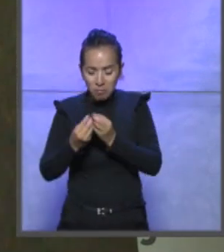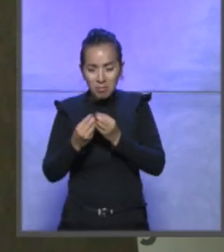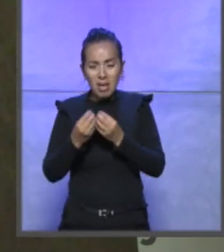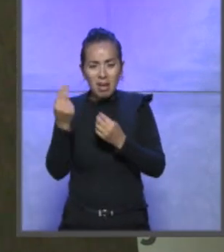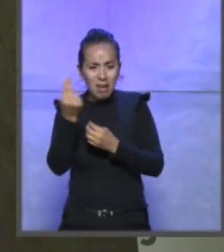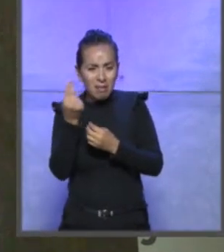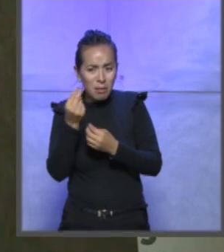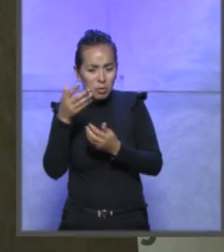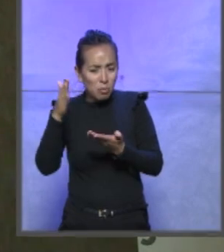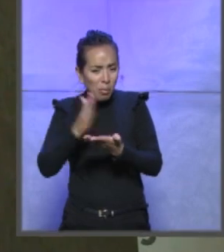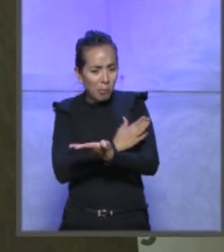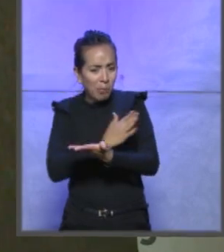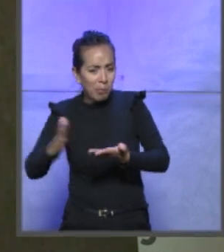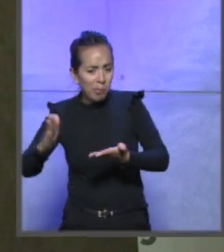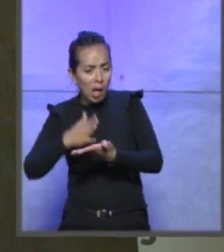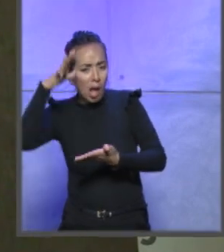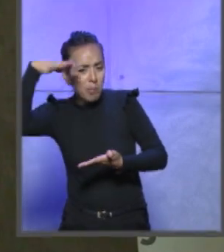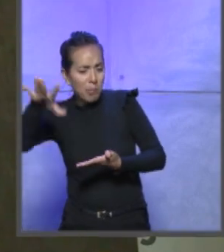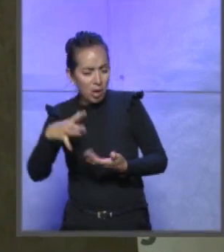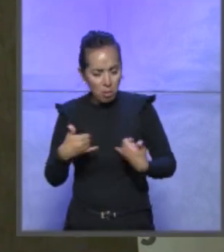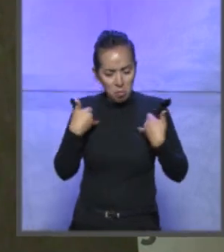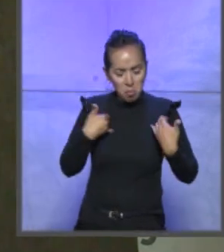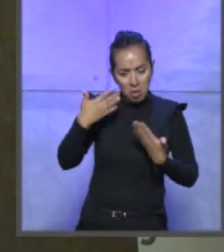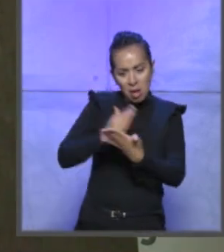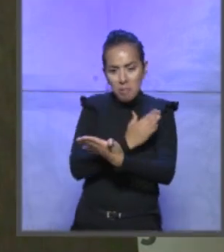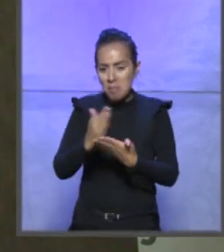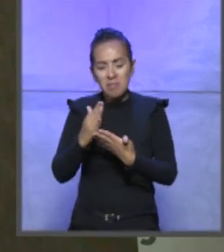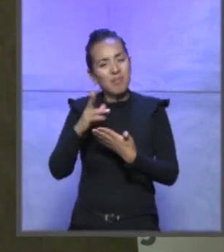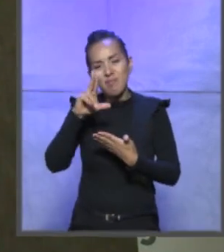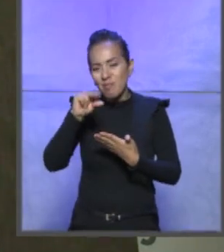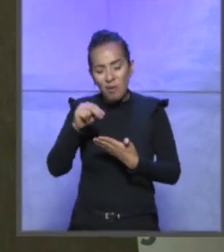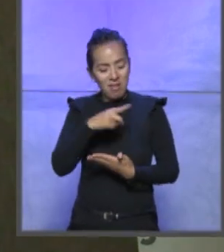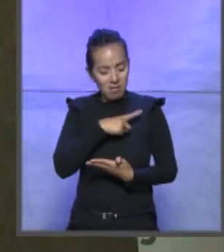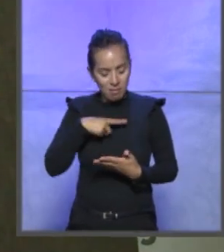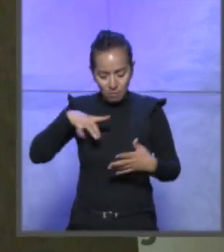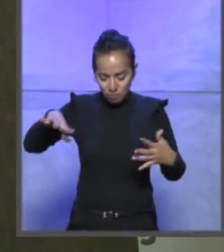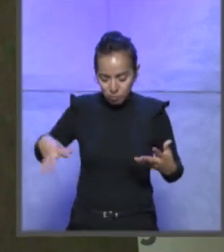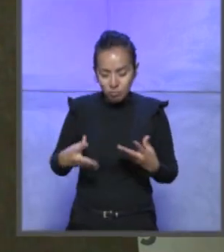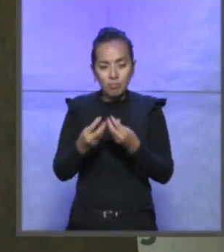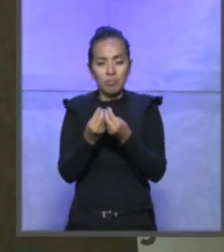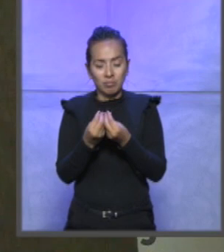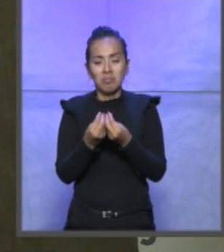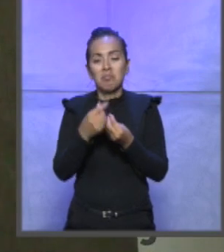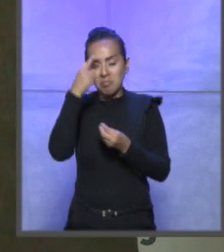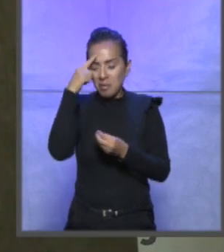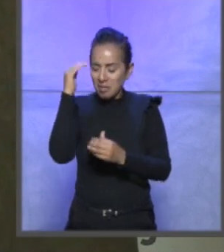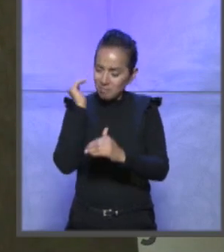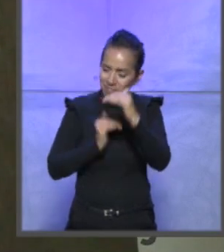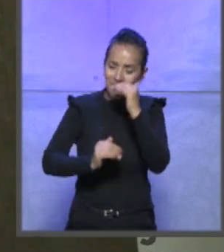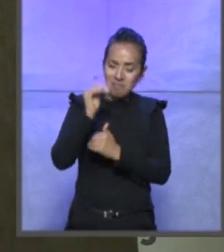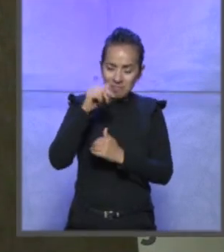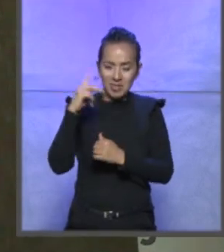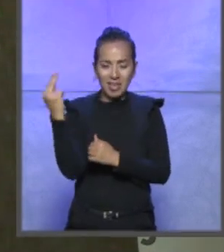el grupo de jóvenes. Somos un equipo y todos, si nos juntamos, vamos a lograr el éxito que necesita el país.